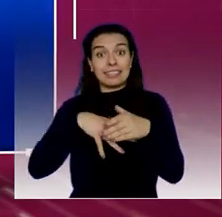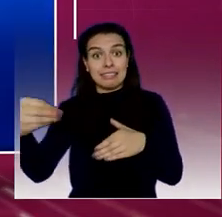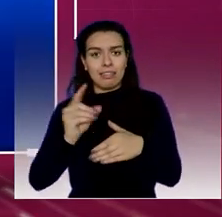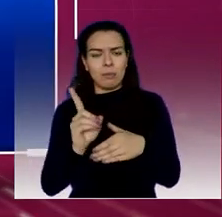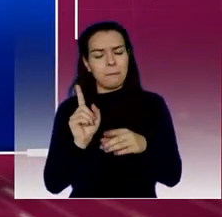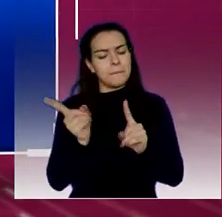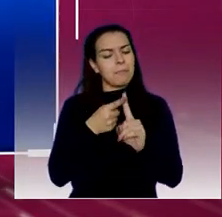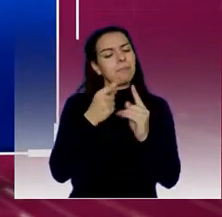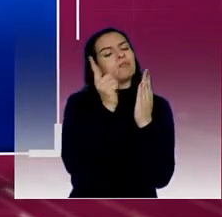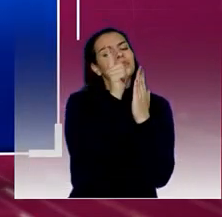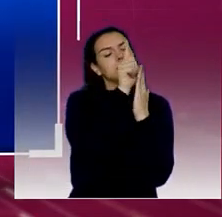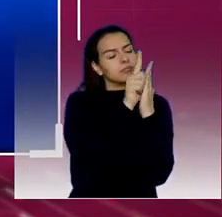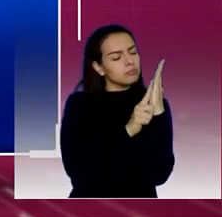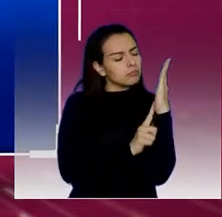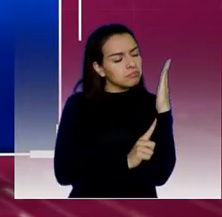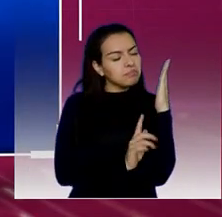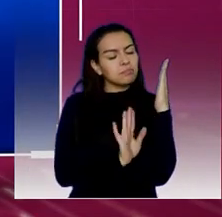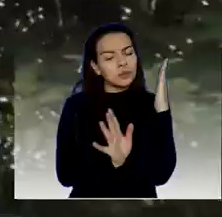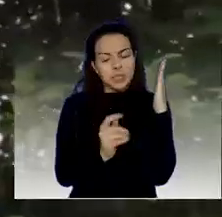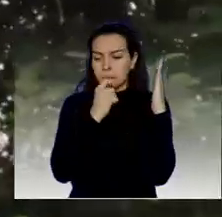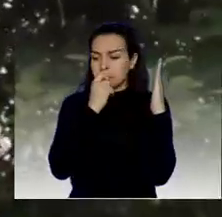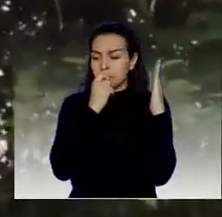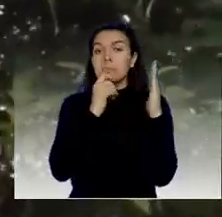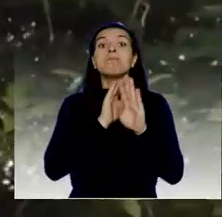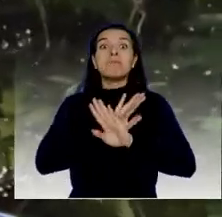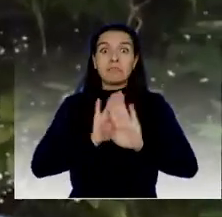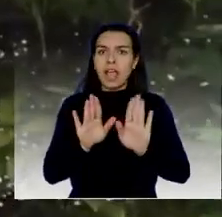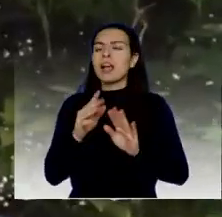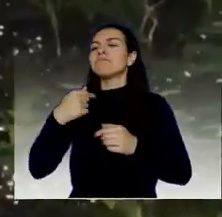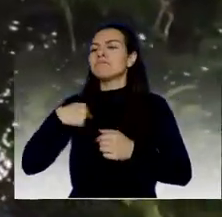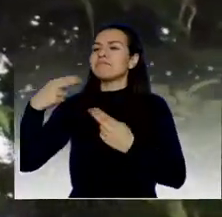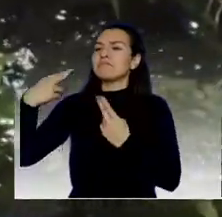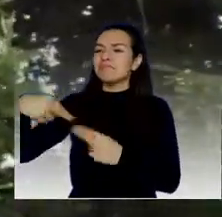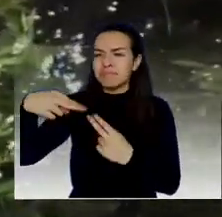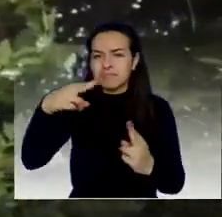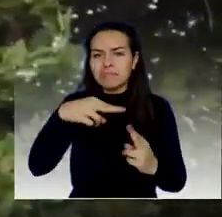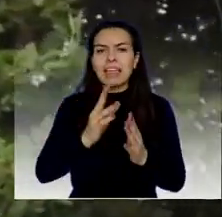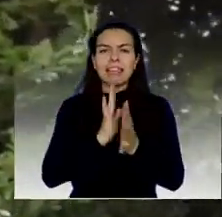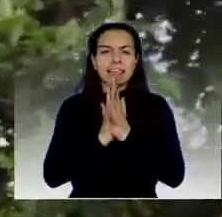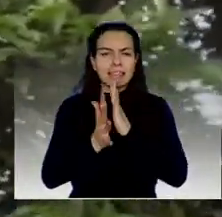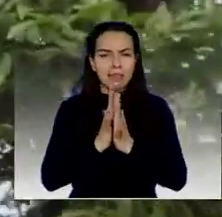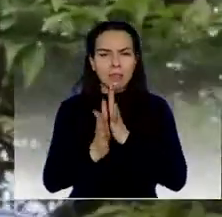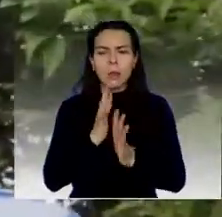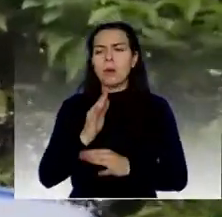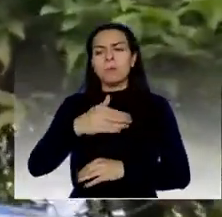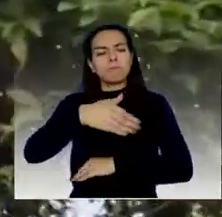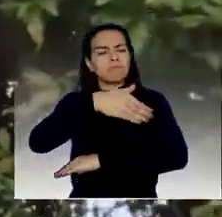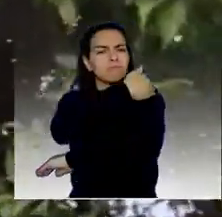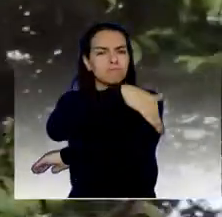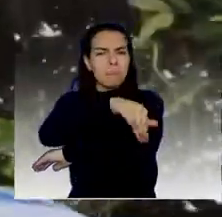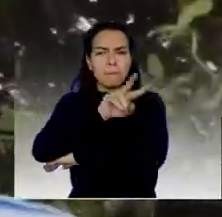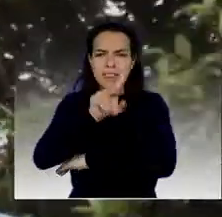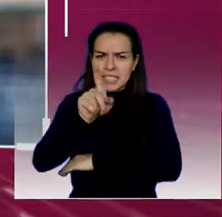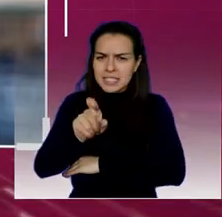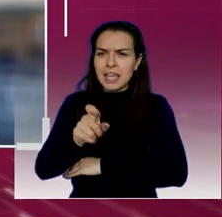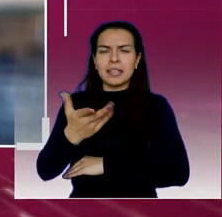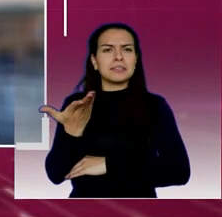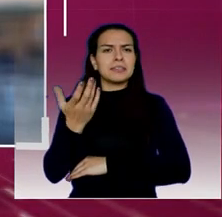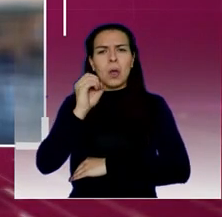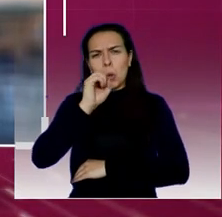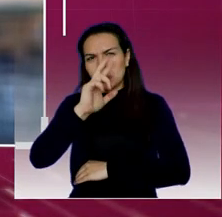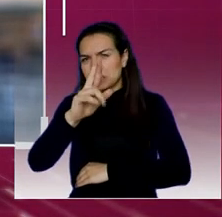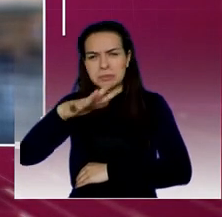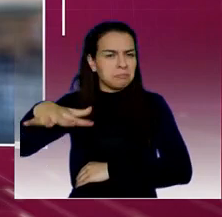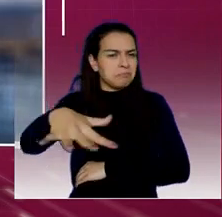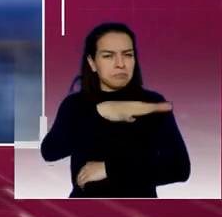me fui entre la ciudad de bogotá en el centro 26 por cliente o el occidente de la ciudad